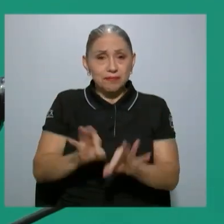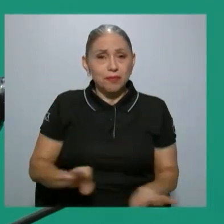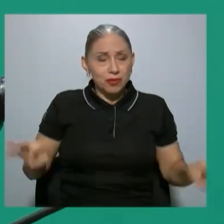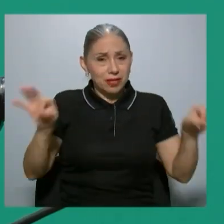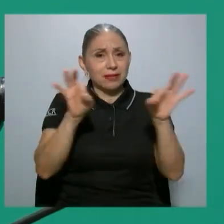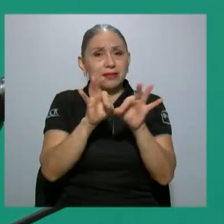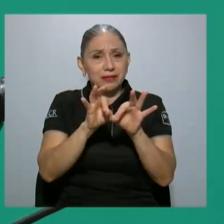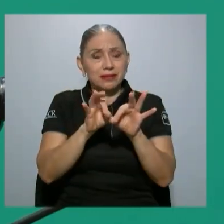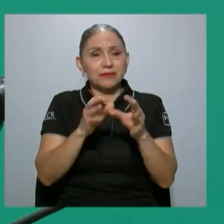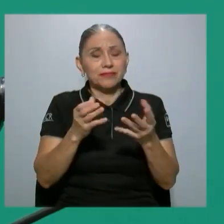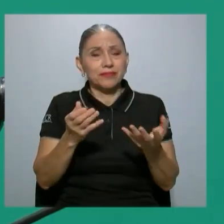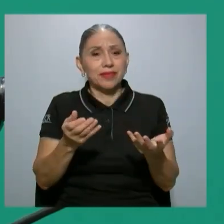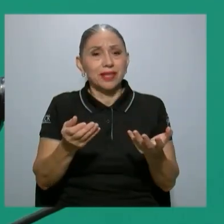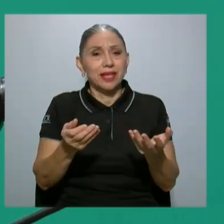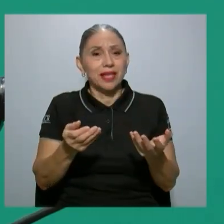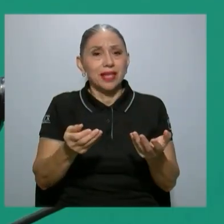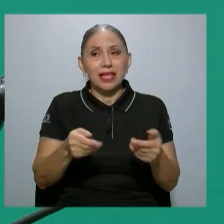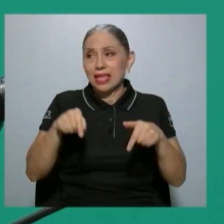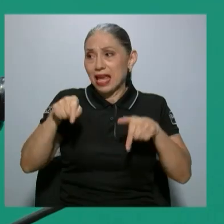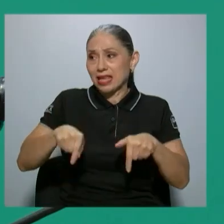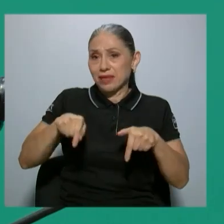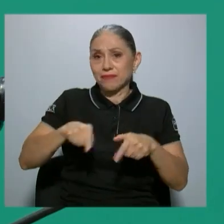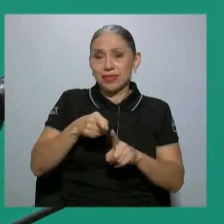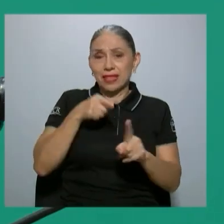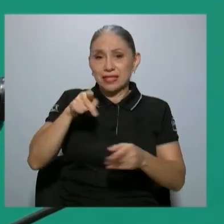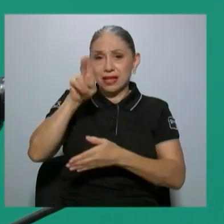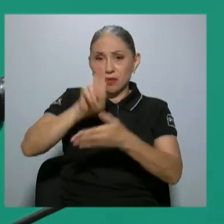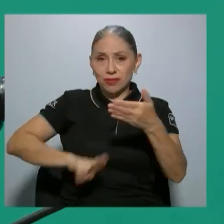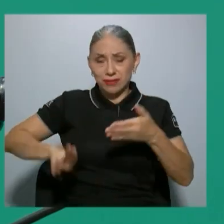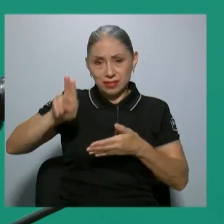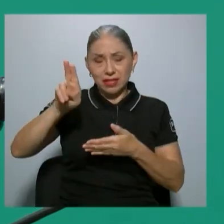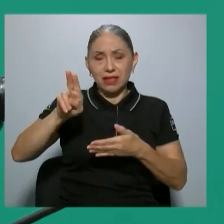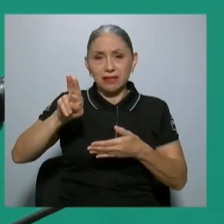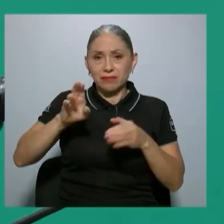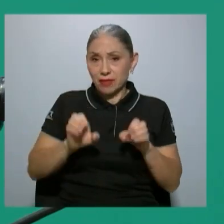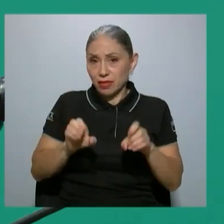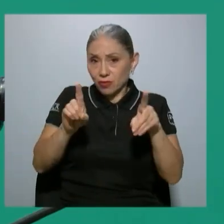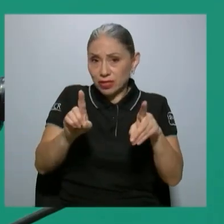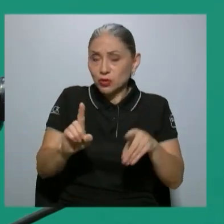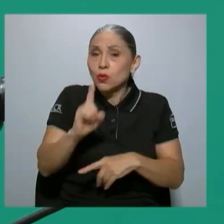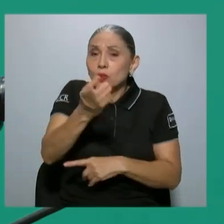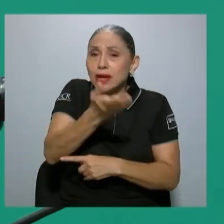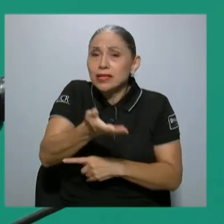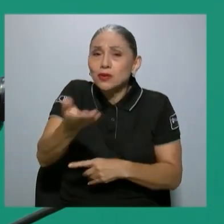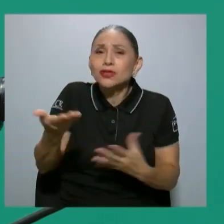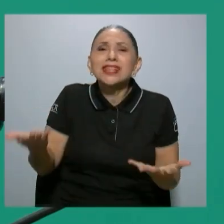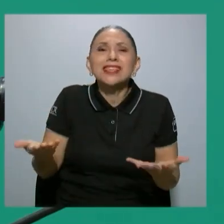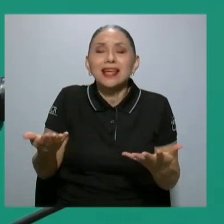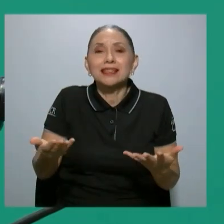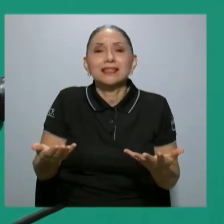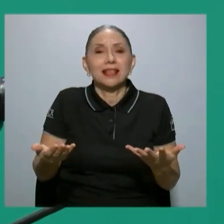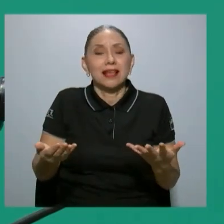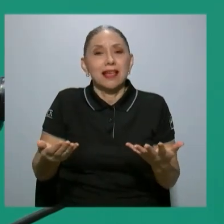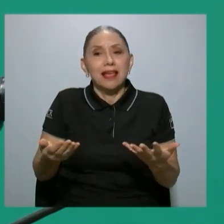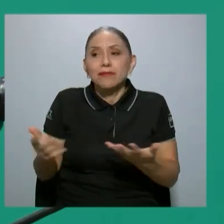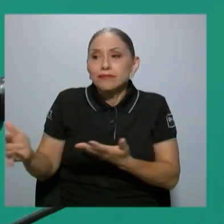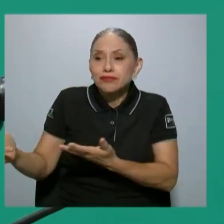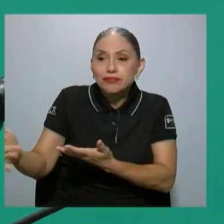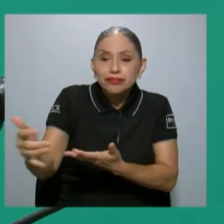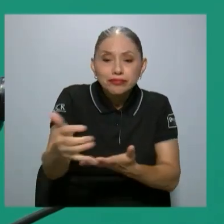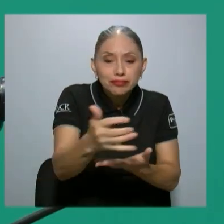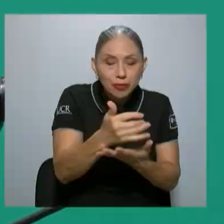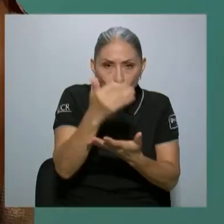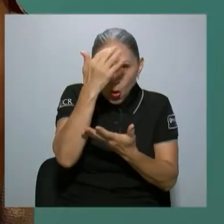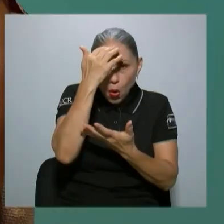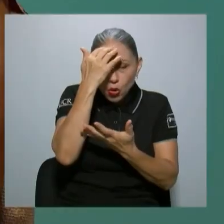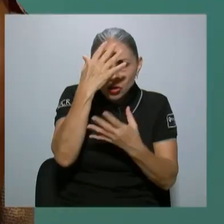y aquí desde la academia me parece que una de las cosas que podemos hacer es invertir en generar conocimiento que es